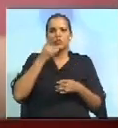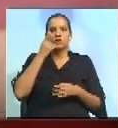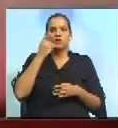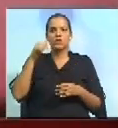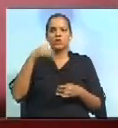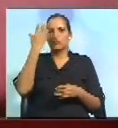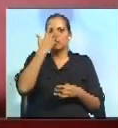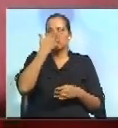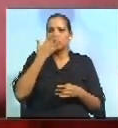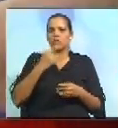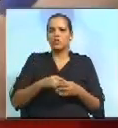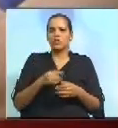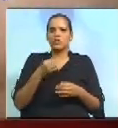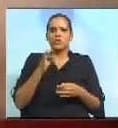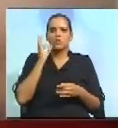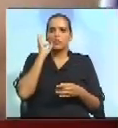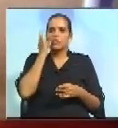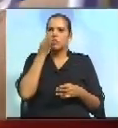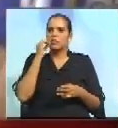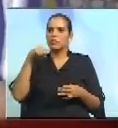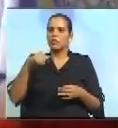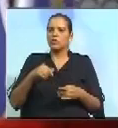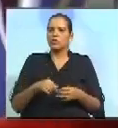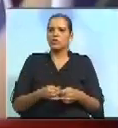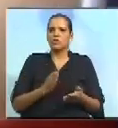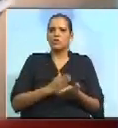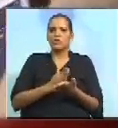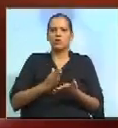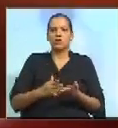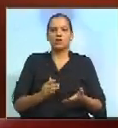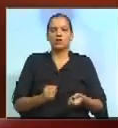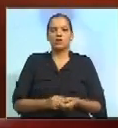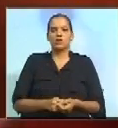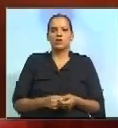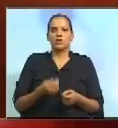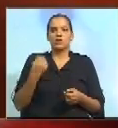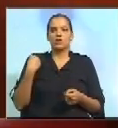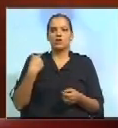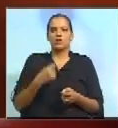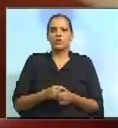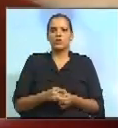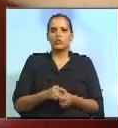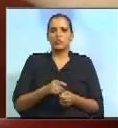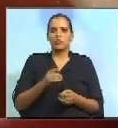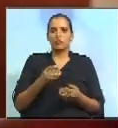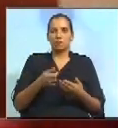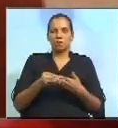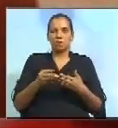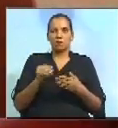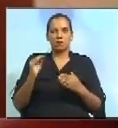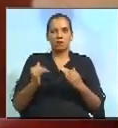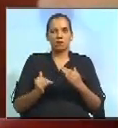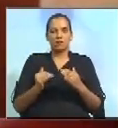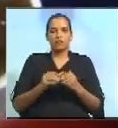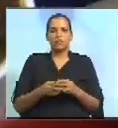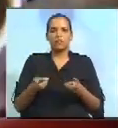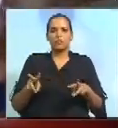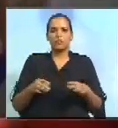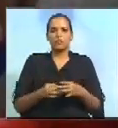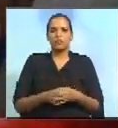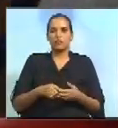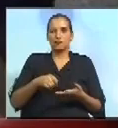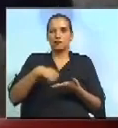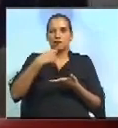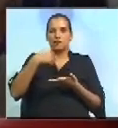a la particular mezcla de sabores que tiene en su preparación, teniendo en cuenta su economía y buena porción para